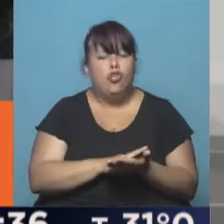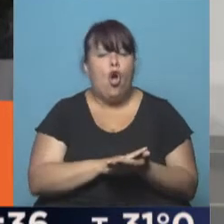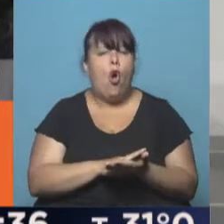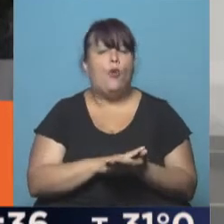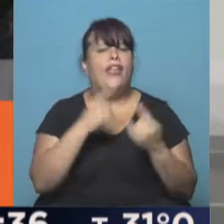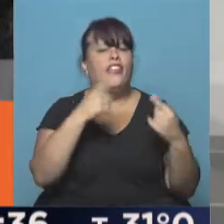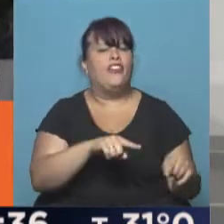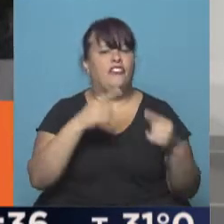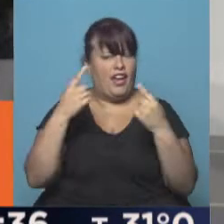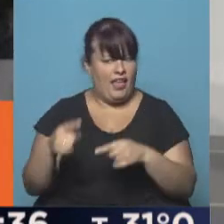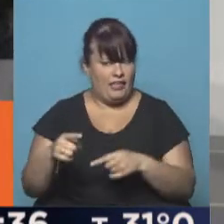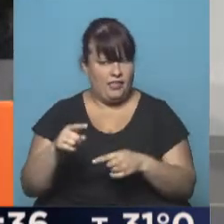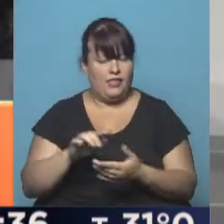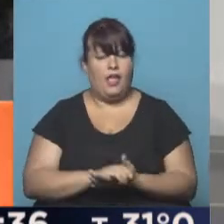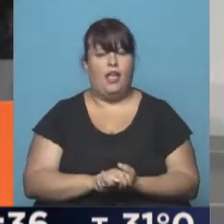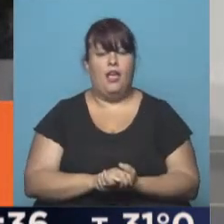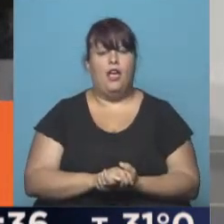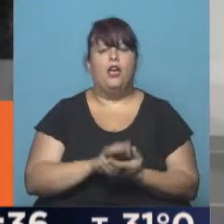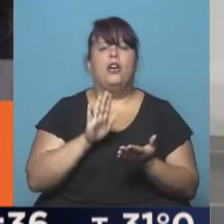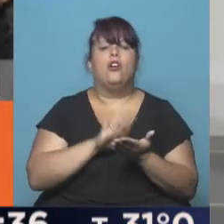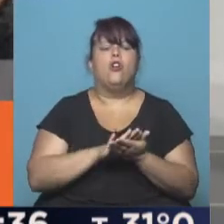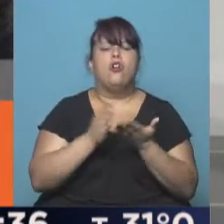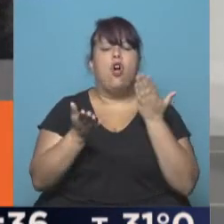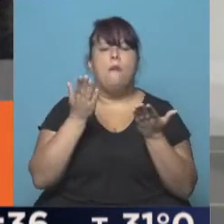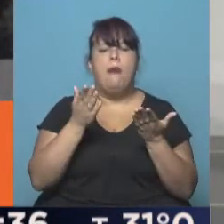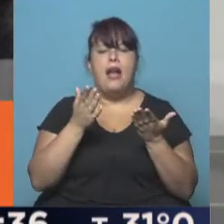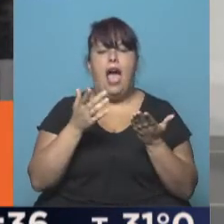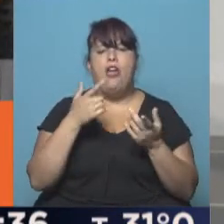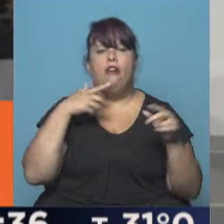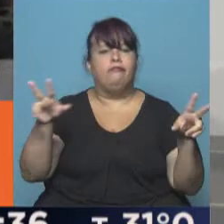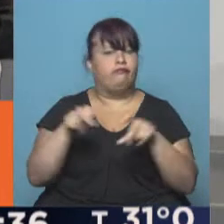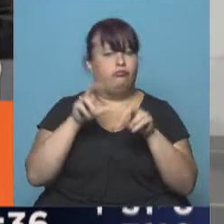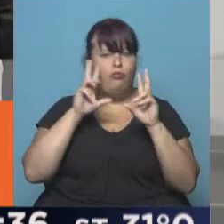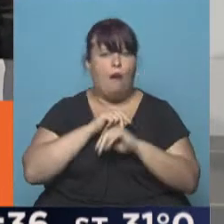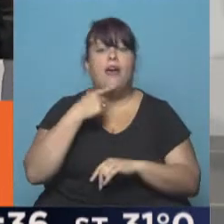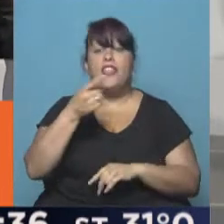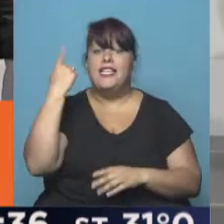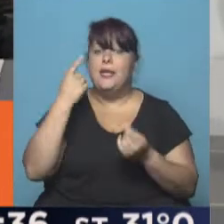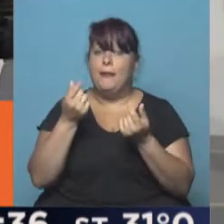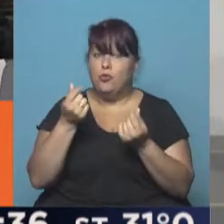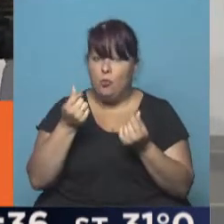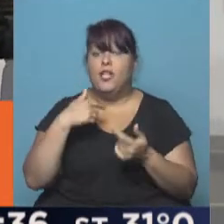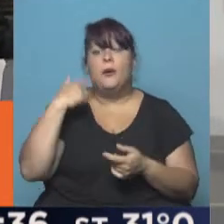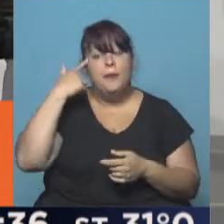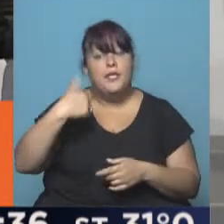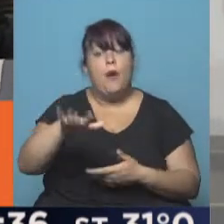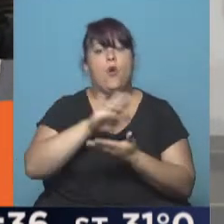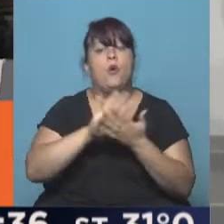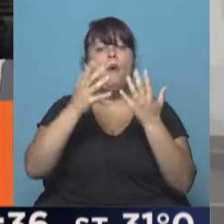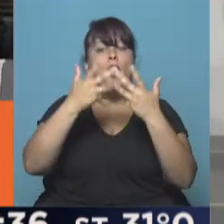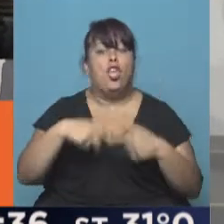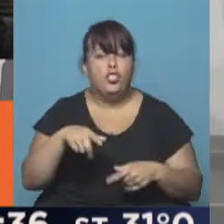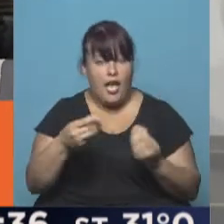la diferencia que hay en relación a lo que se deja de recaudar, que estaba previsto en el presupuesto, y lo que prevé este nuevo